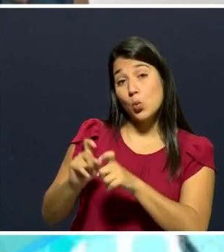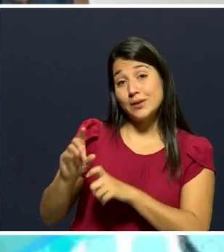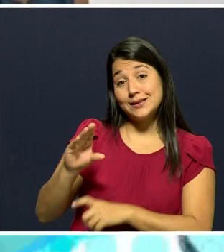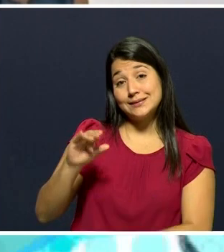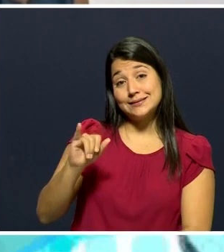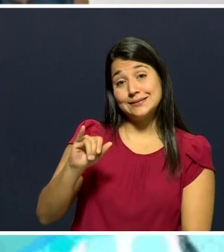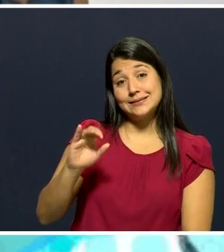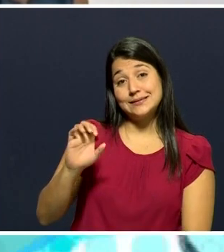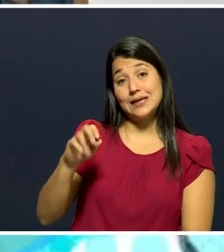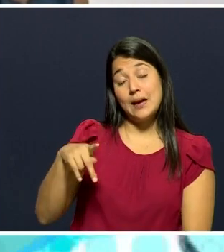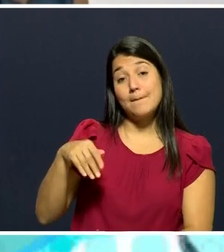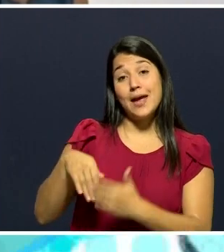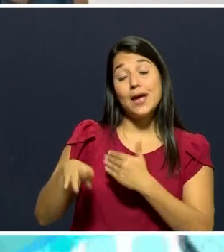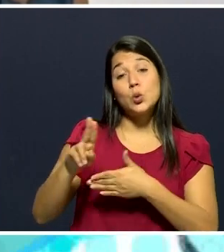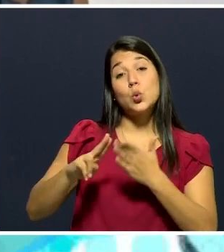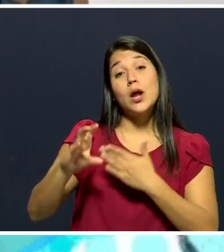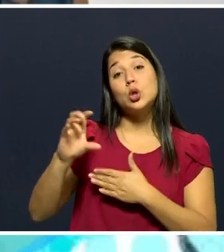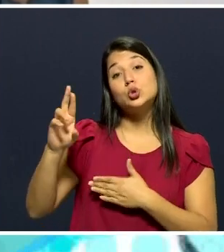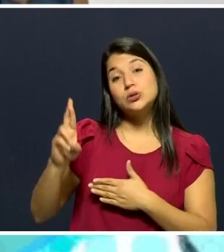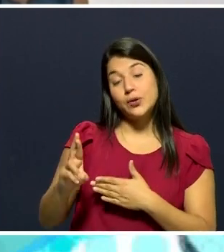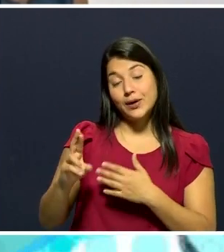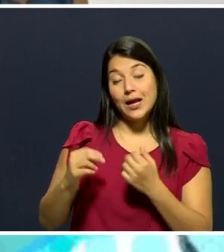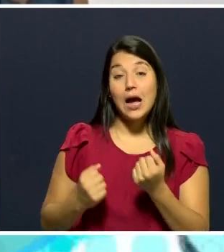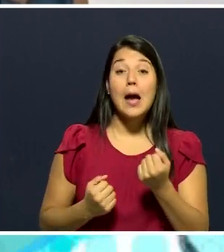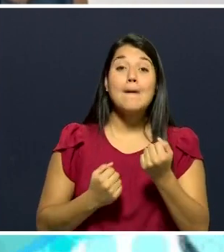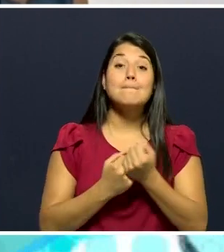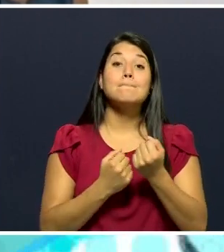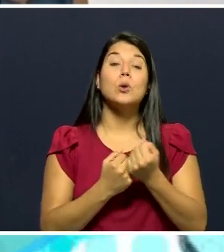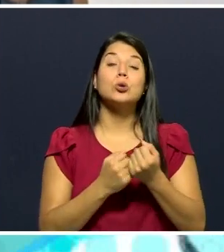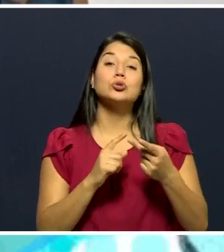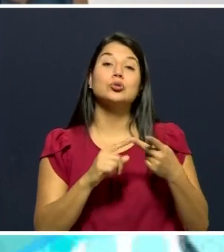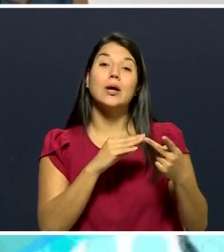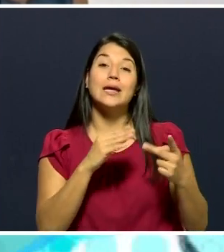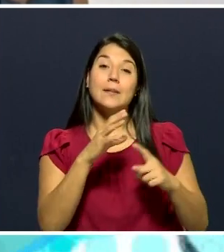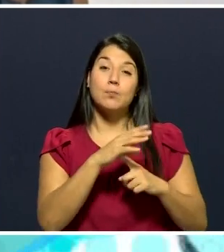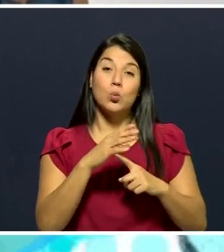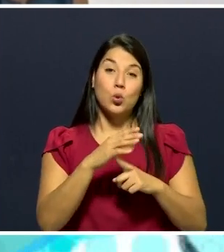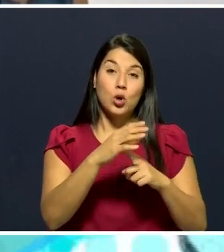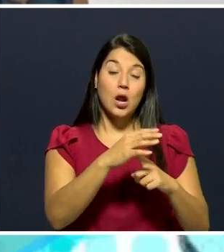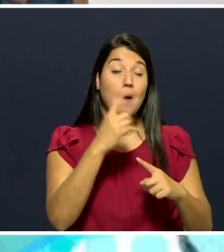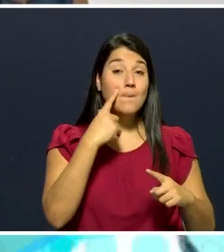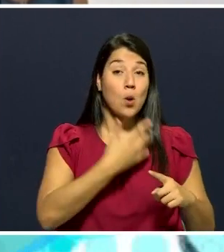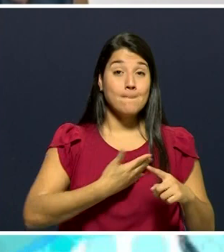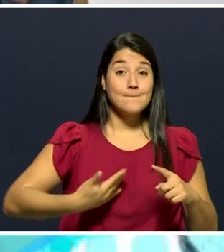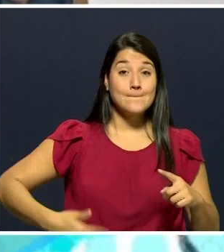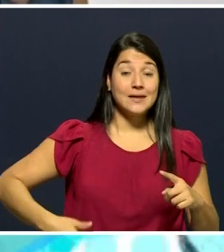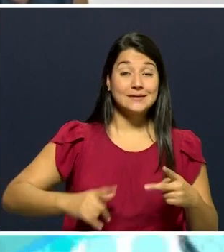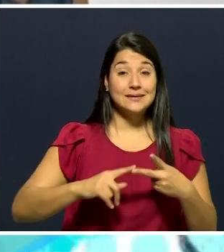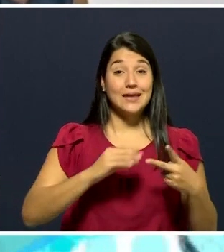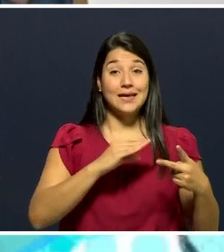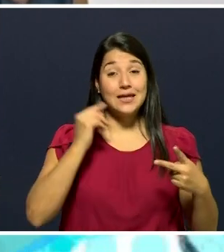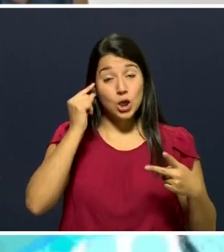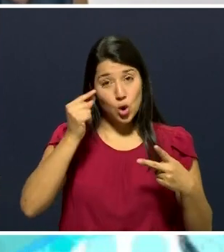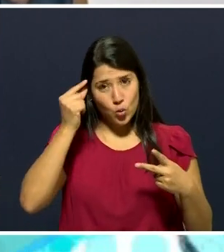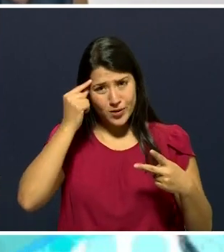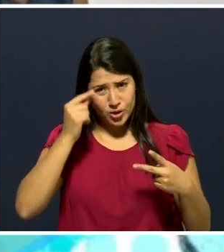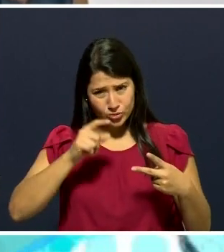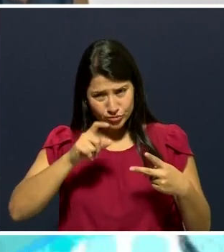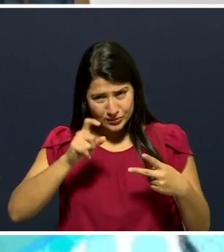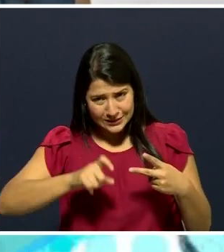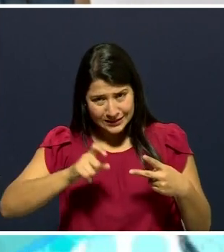UCR. El apoyo y la popularidad del presidente y del gobierno son inéditos para